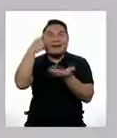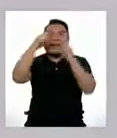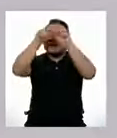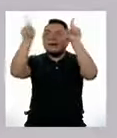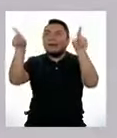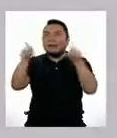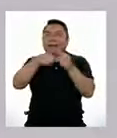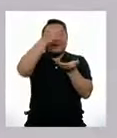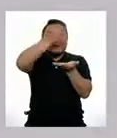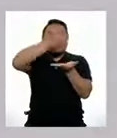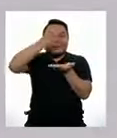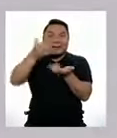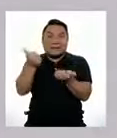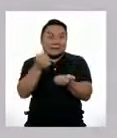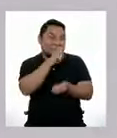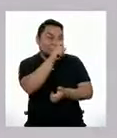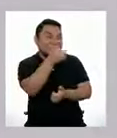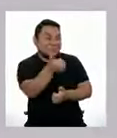gráficos estadísticos, Patricia?